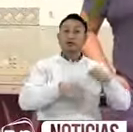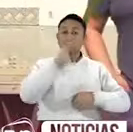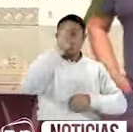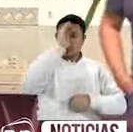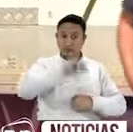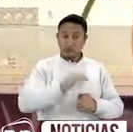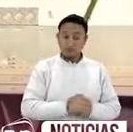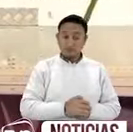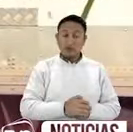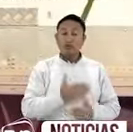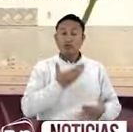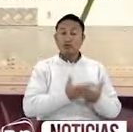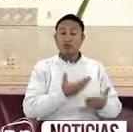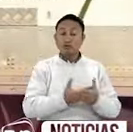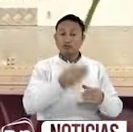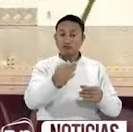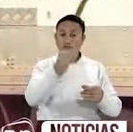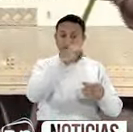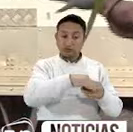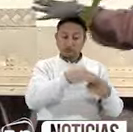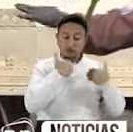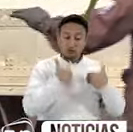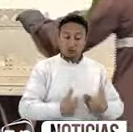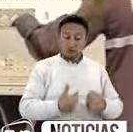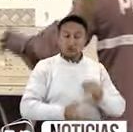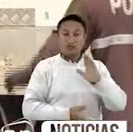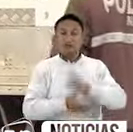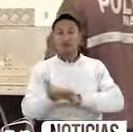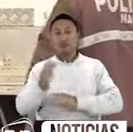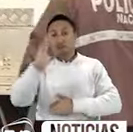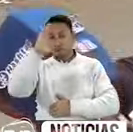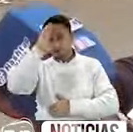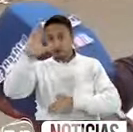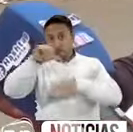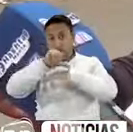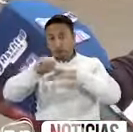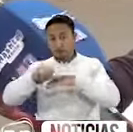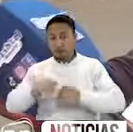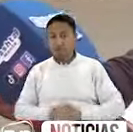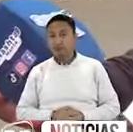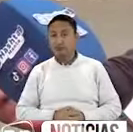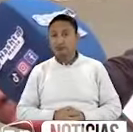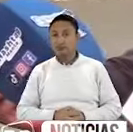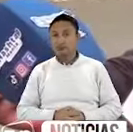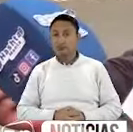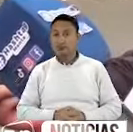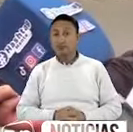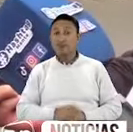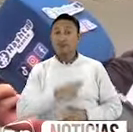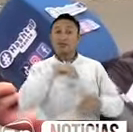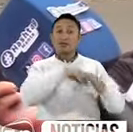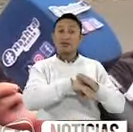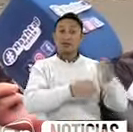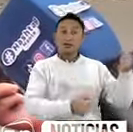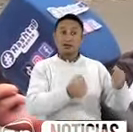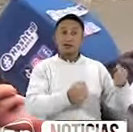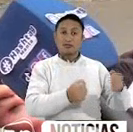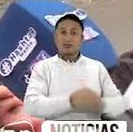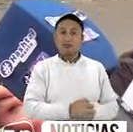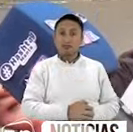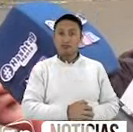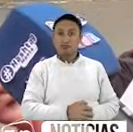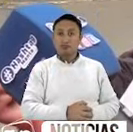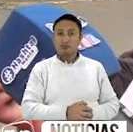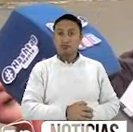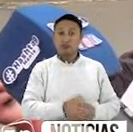NACEC para levantar los indicios y el cuerpo que fue trasladado al centro forense. Lo que encontramos estacionado ahí es un esqueleto de alta